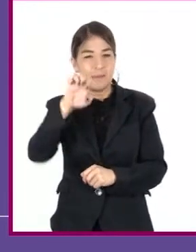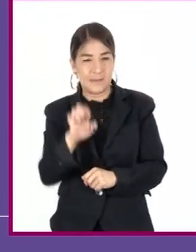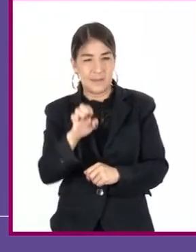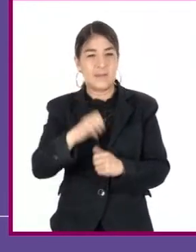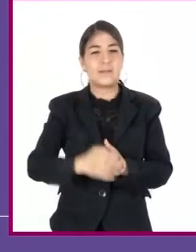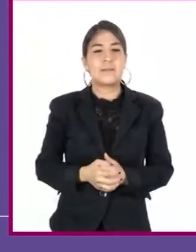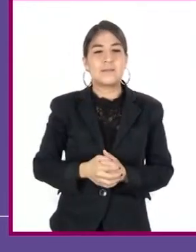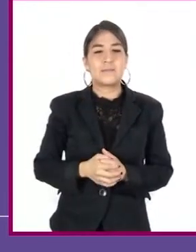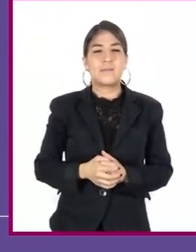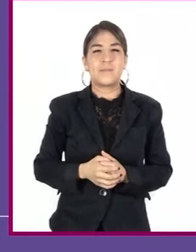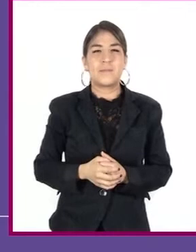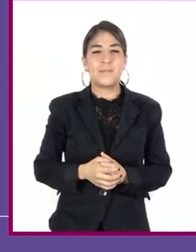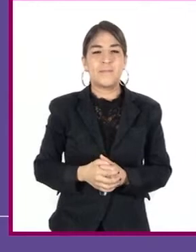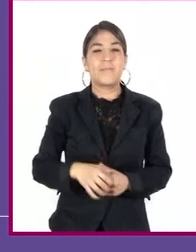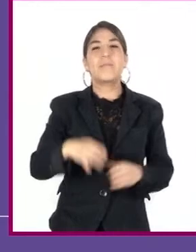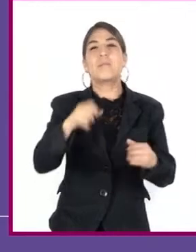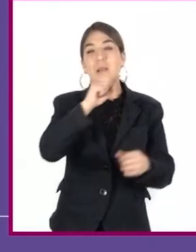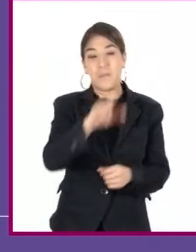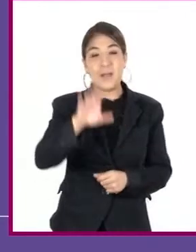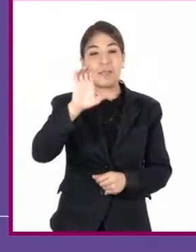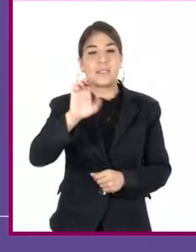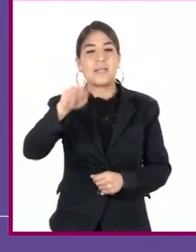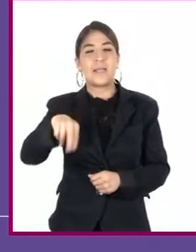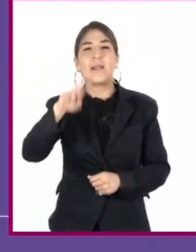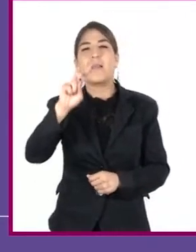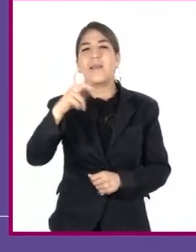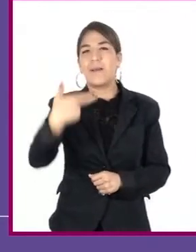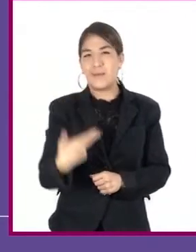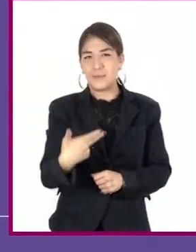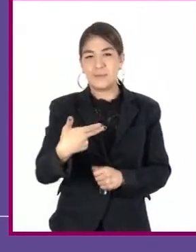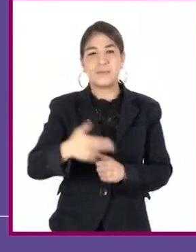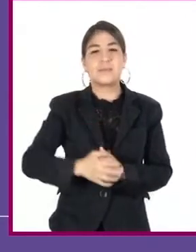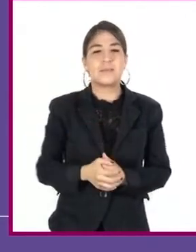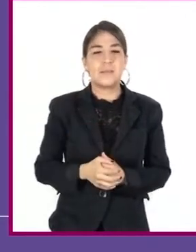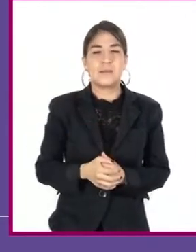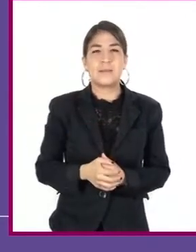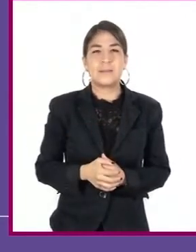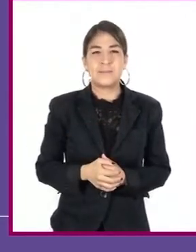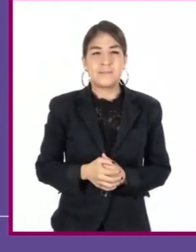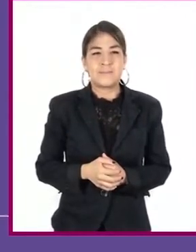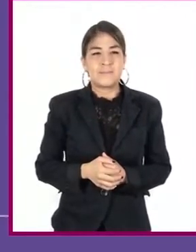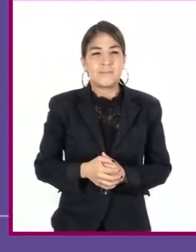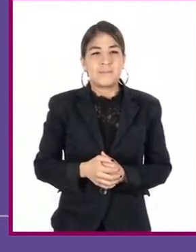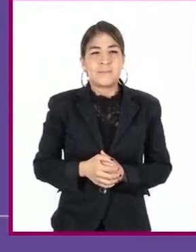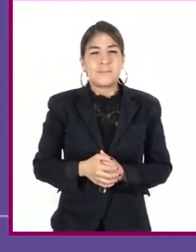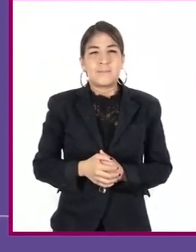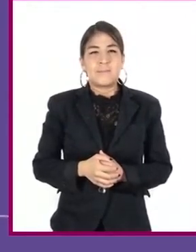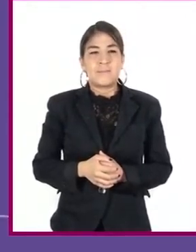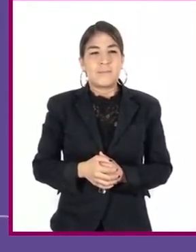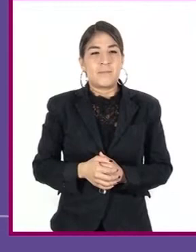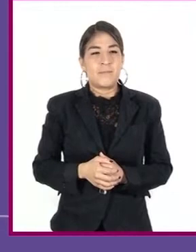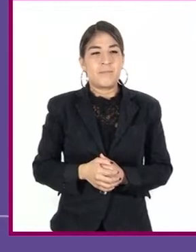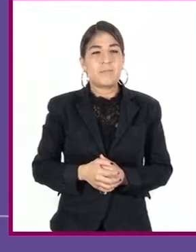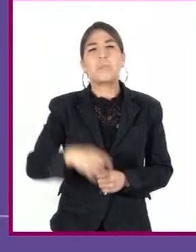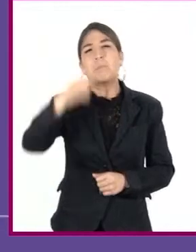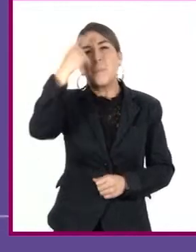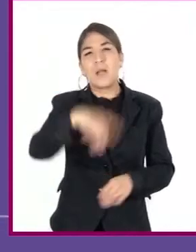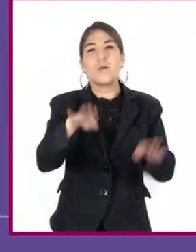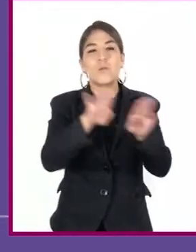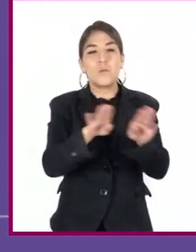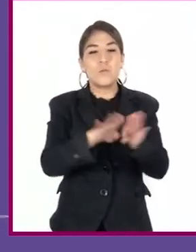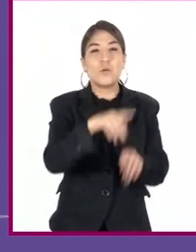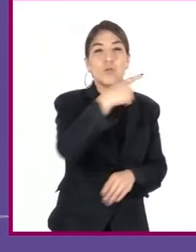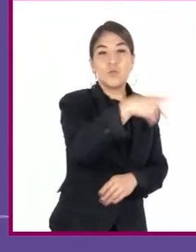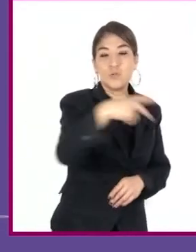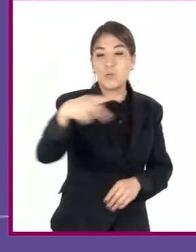Electoral, INE, y la Comisión Nacional de los Derechos Humanos, CNDH. Delimita los